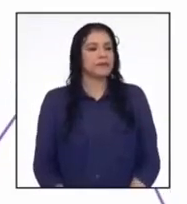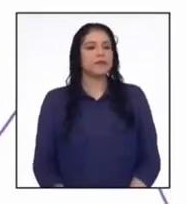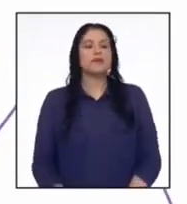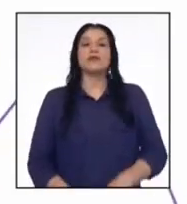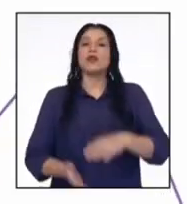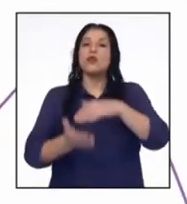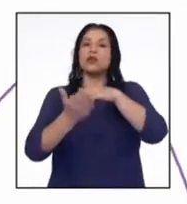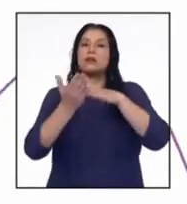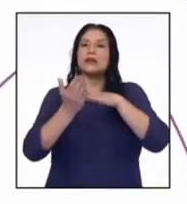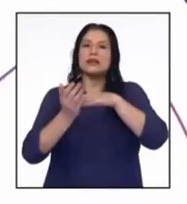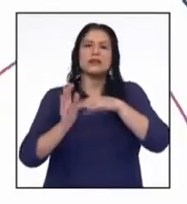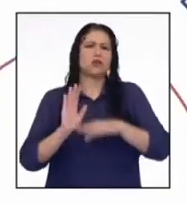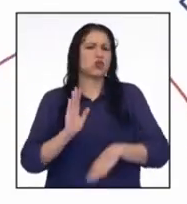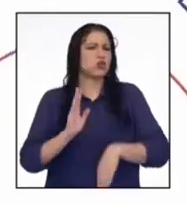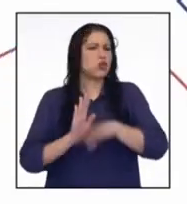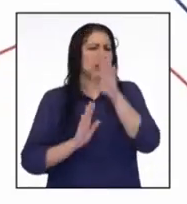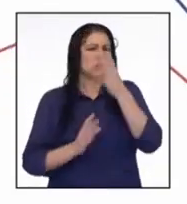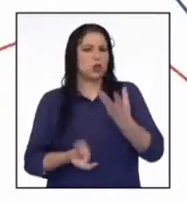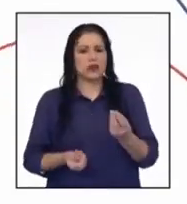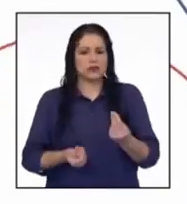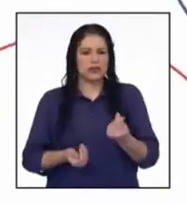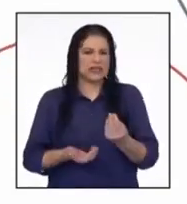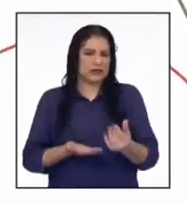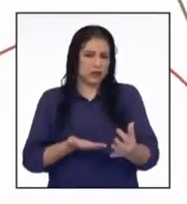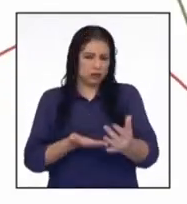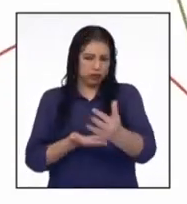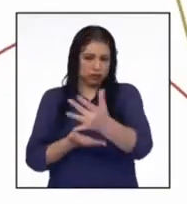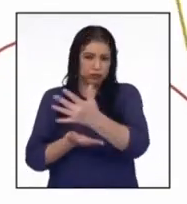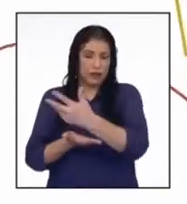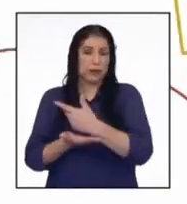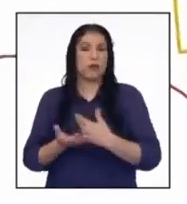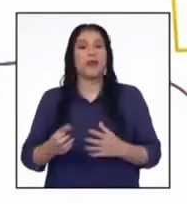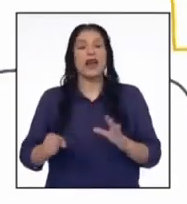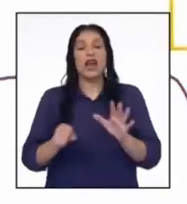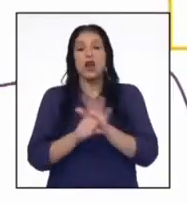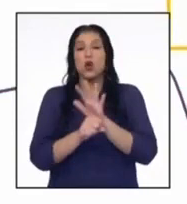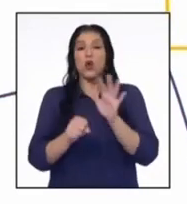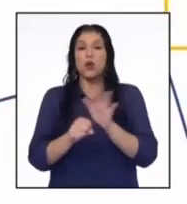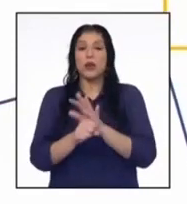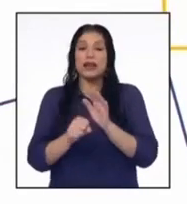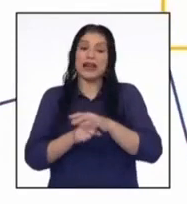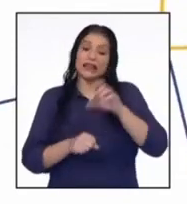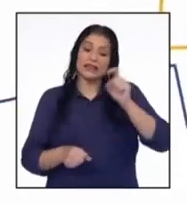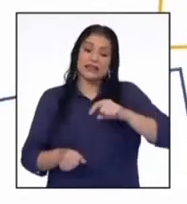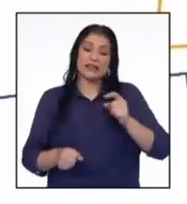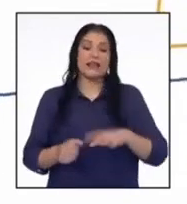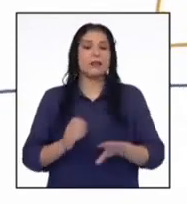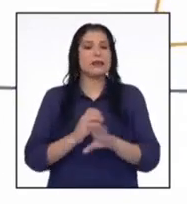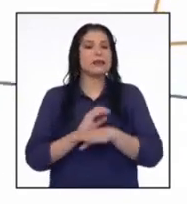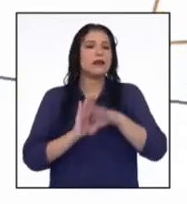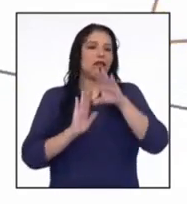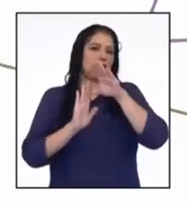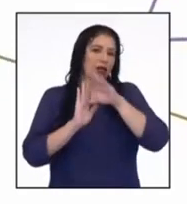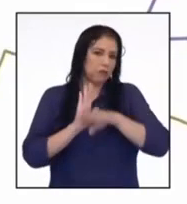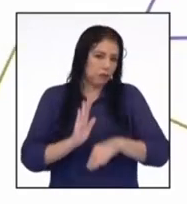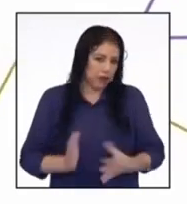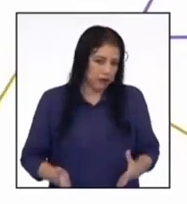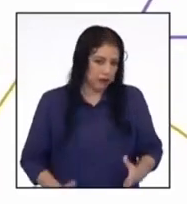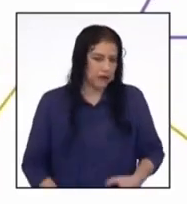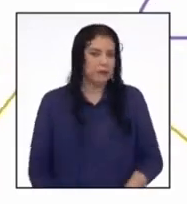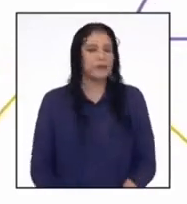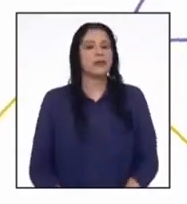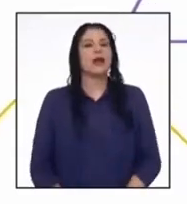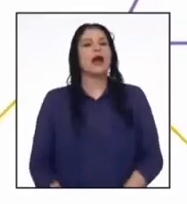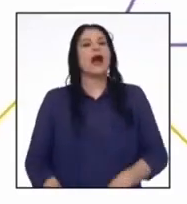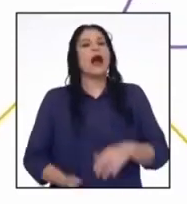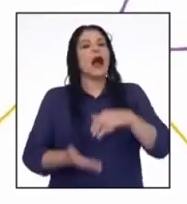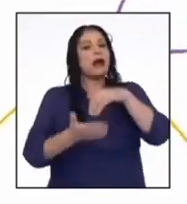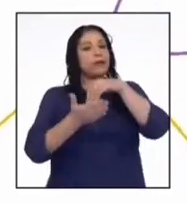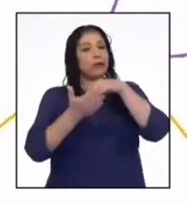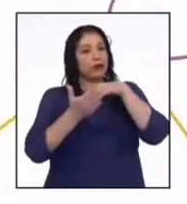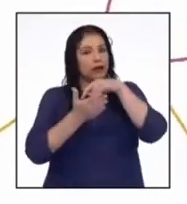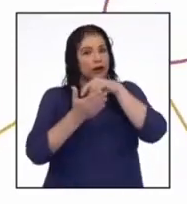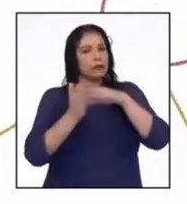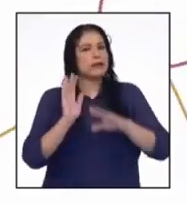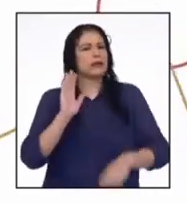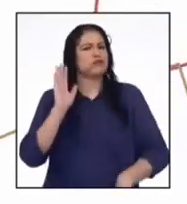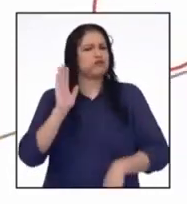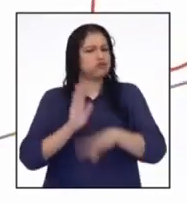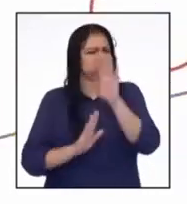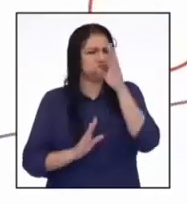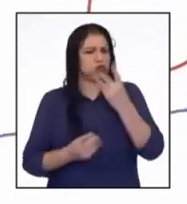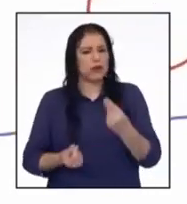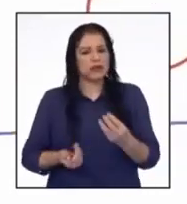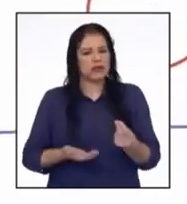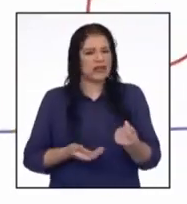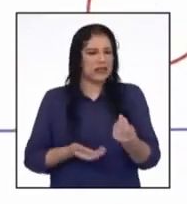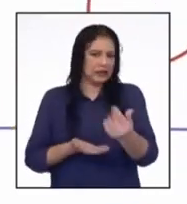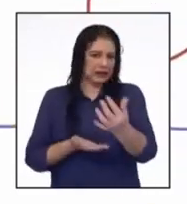una vulnerabilidad muy alta cuando los ingresos para cubrir las necesidades básicas son inferiores. Hay vulnerabilidad alta cuando